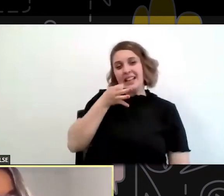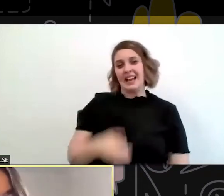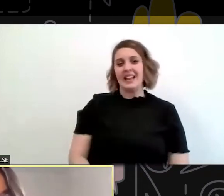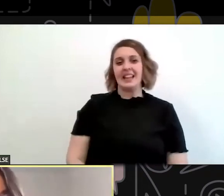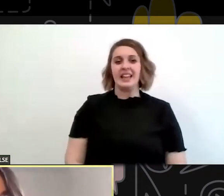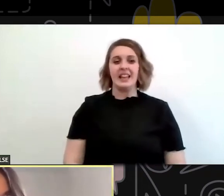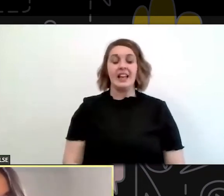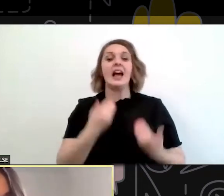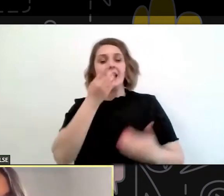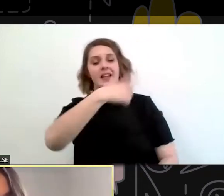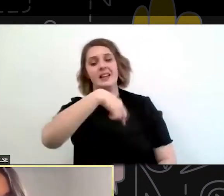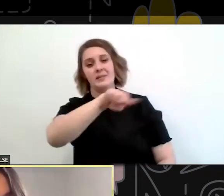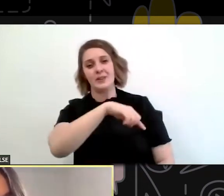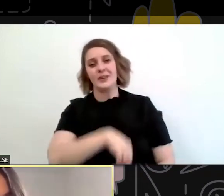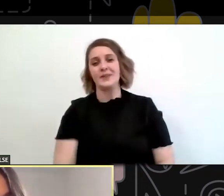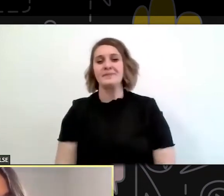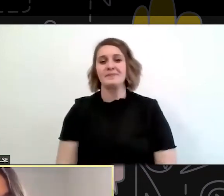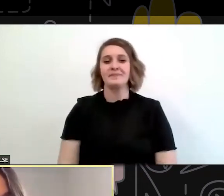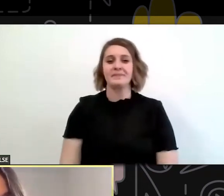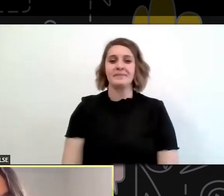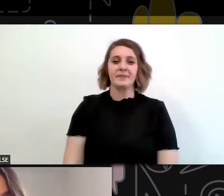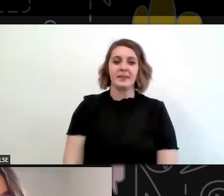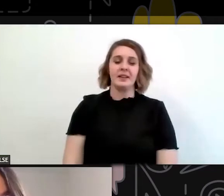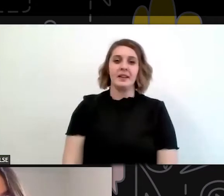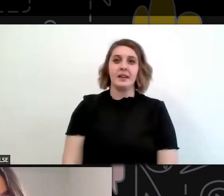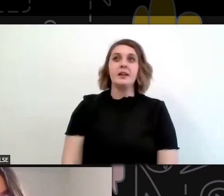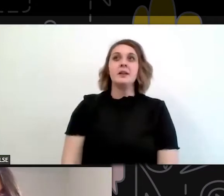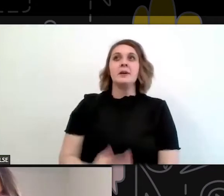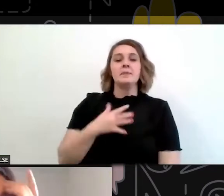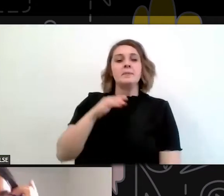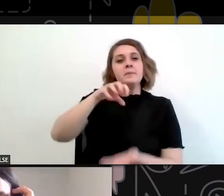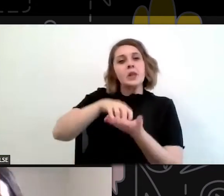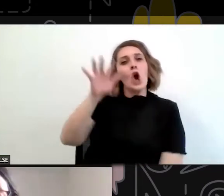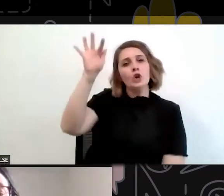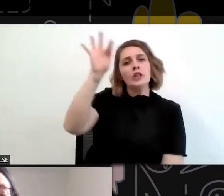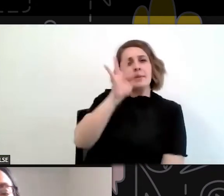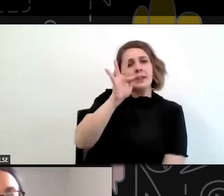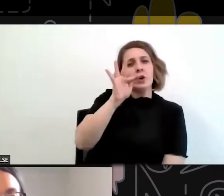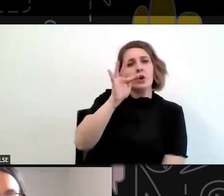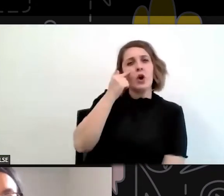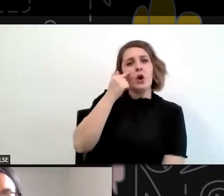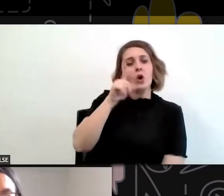gracias a vosotros por invitarme. En el observatorio, como decía Luis Miguel,